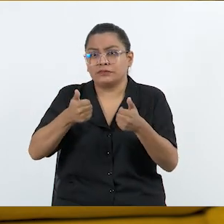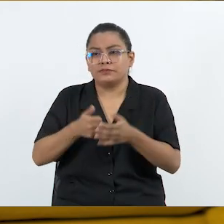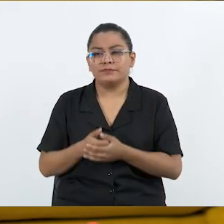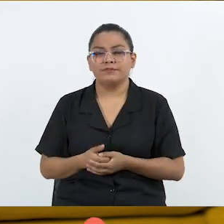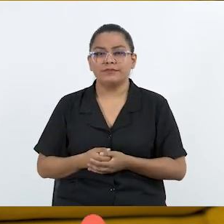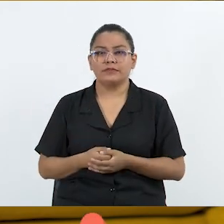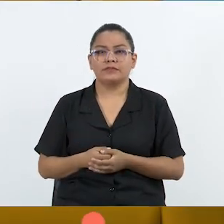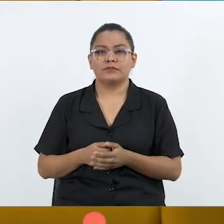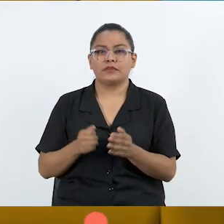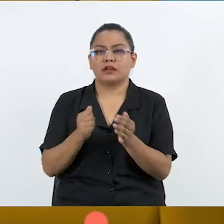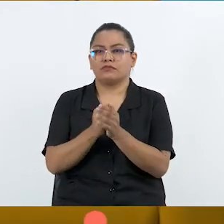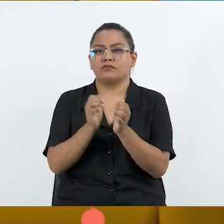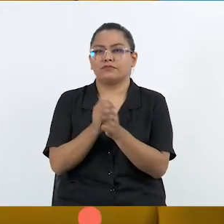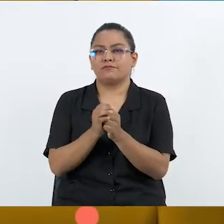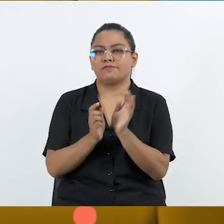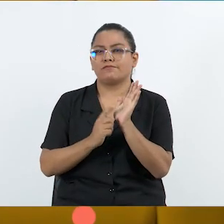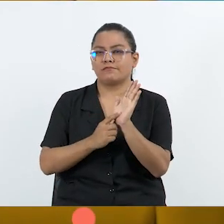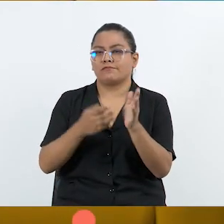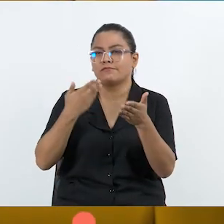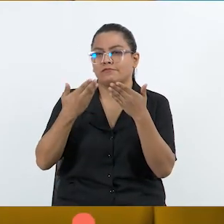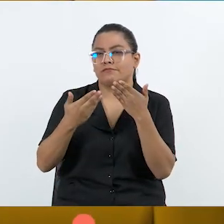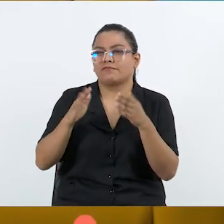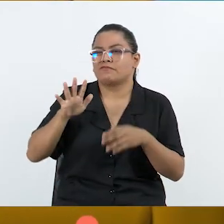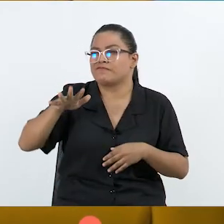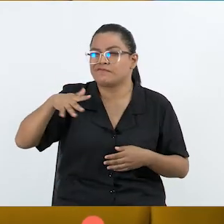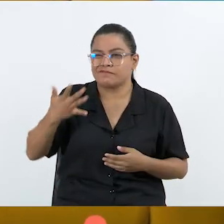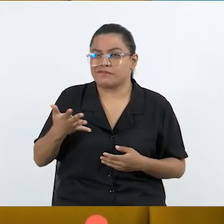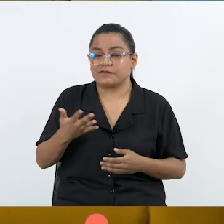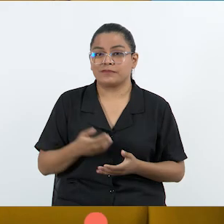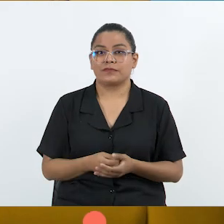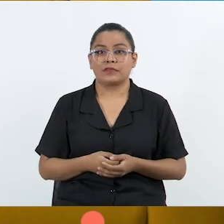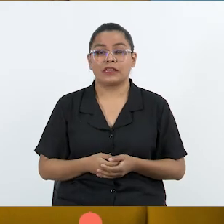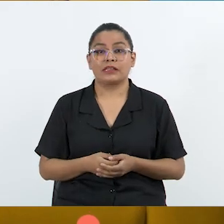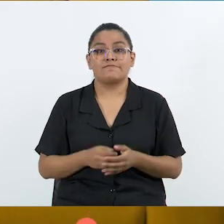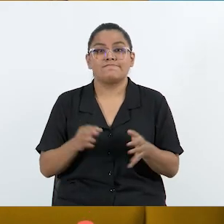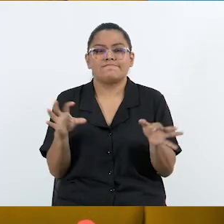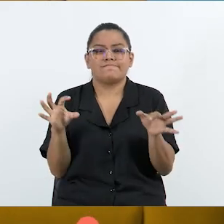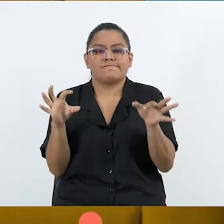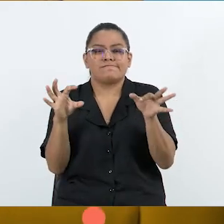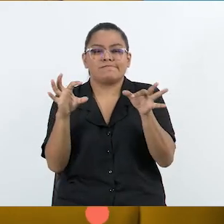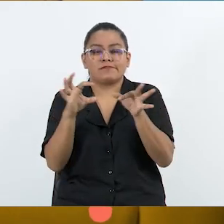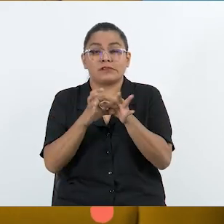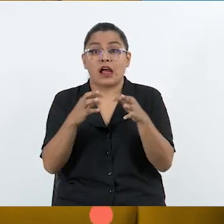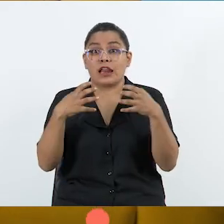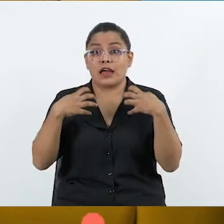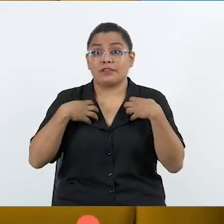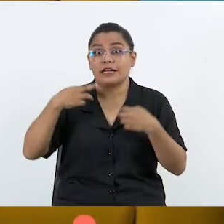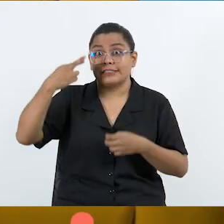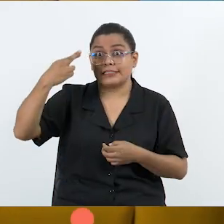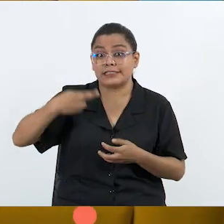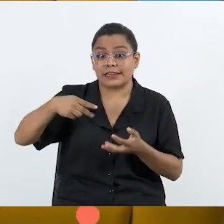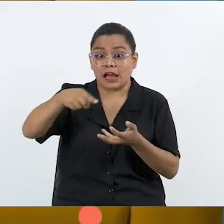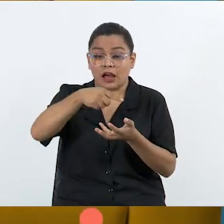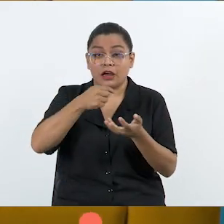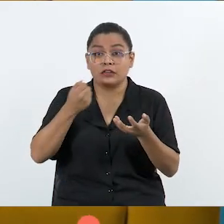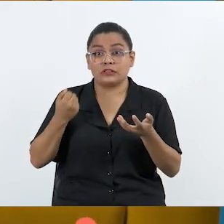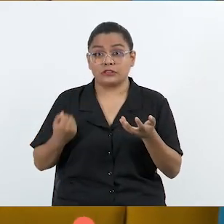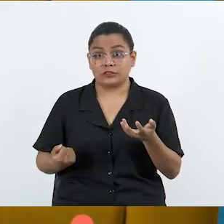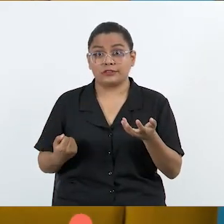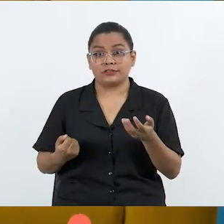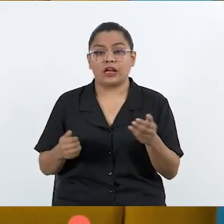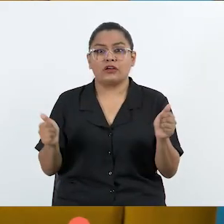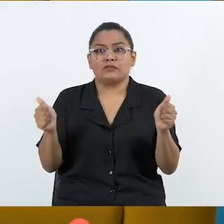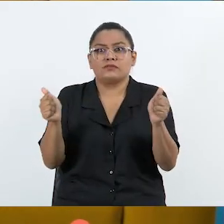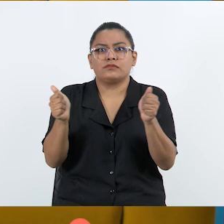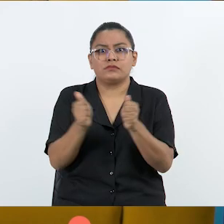sobre lo actuado. El problema planteado tiene que guardar relación con la vida real de los